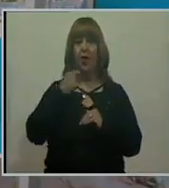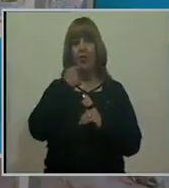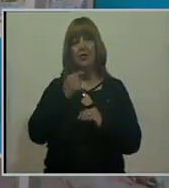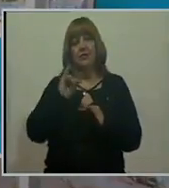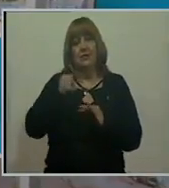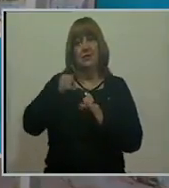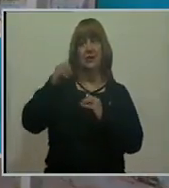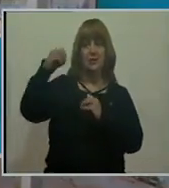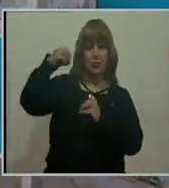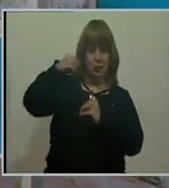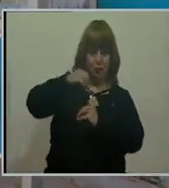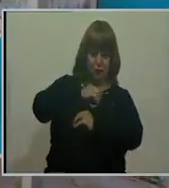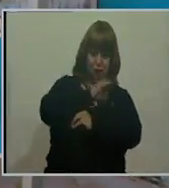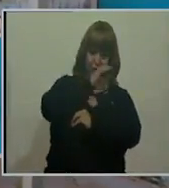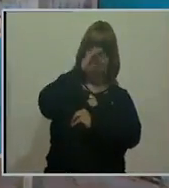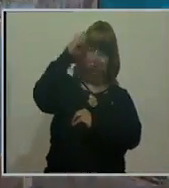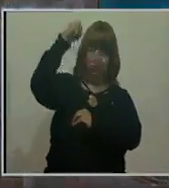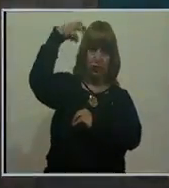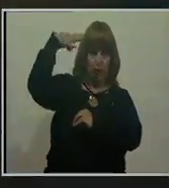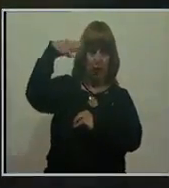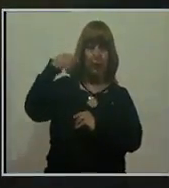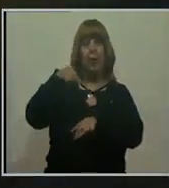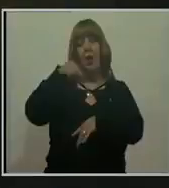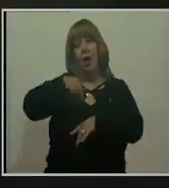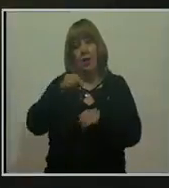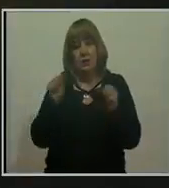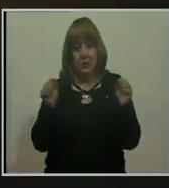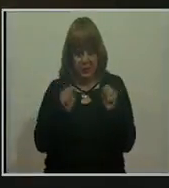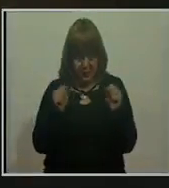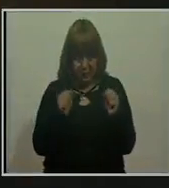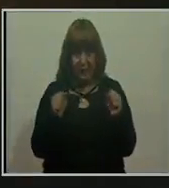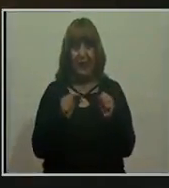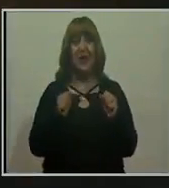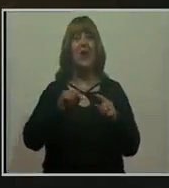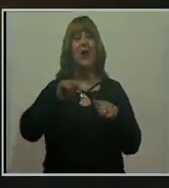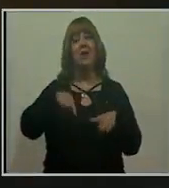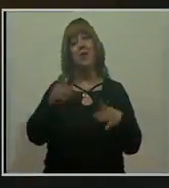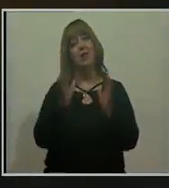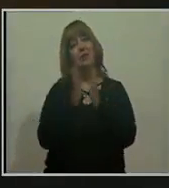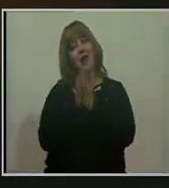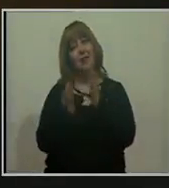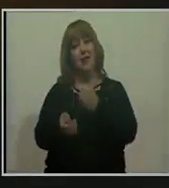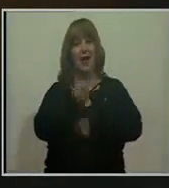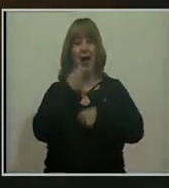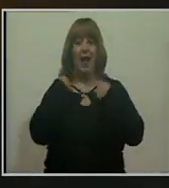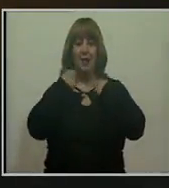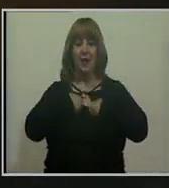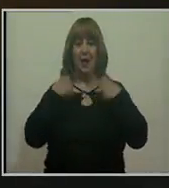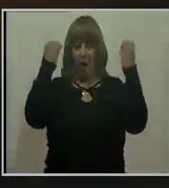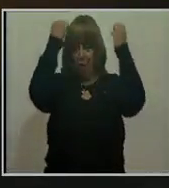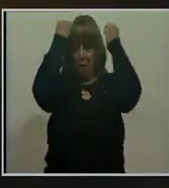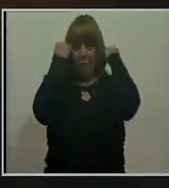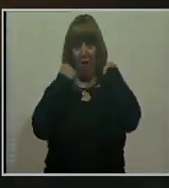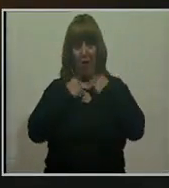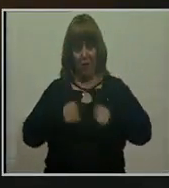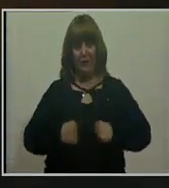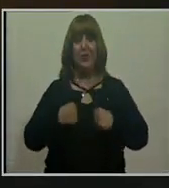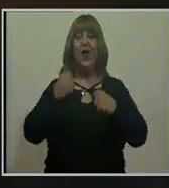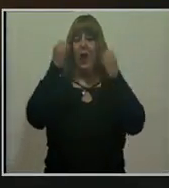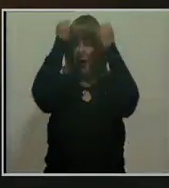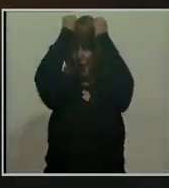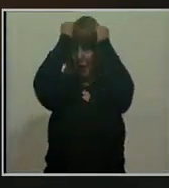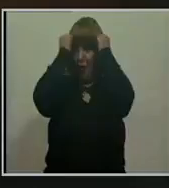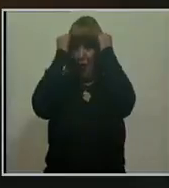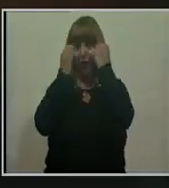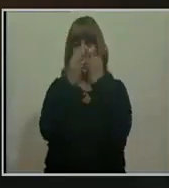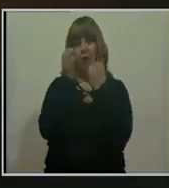Por lo pronto hay que bancar la heladita que está cayendo. Está muy frío, abrigarse. Si puede poner el poncho, póngaselo. Si se puede poner un gorrito y